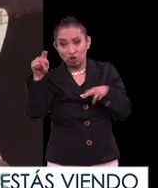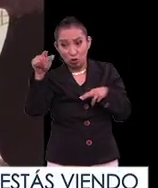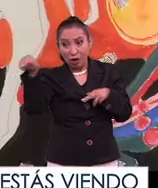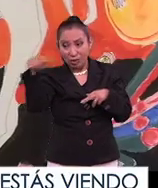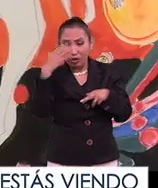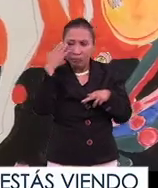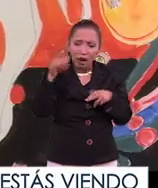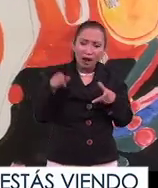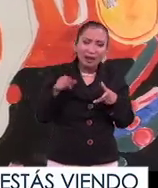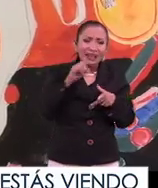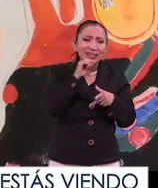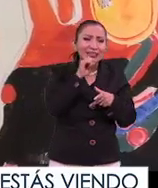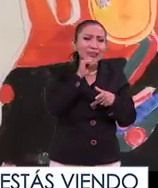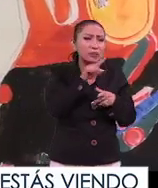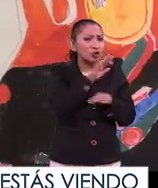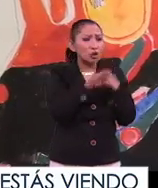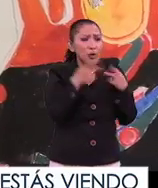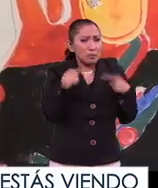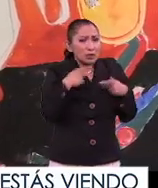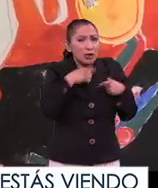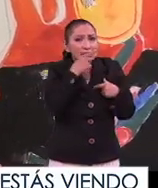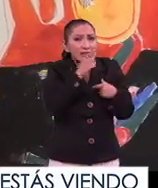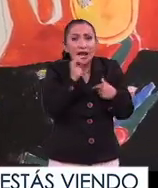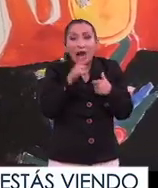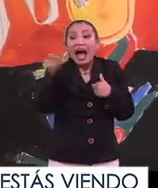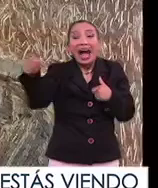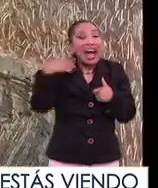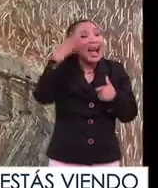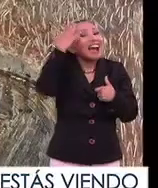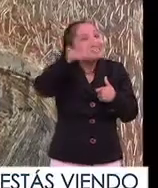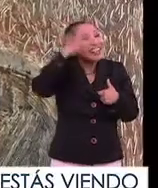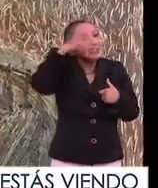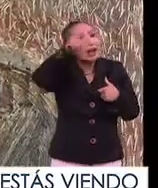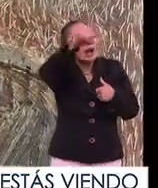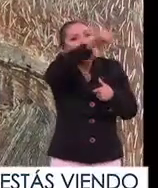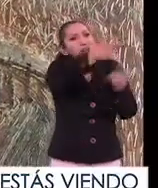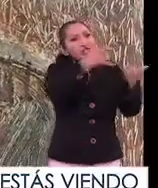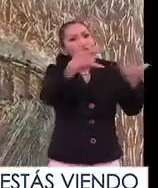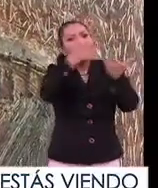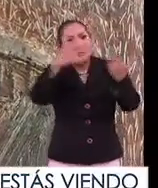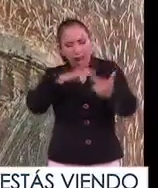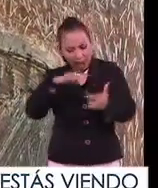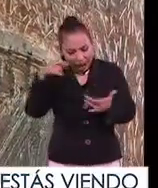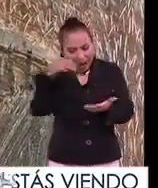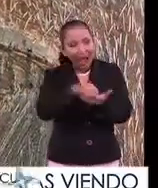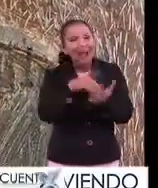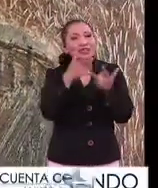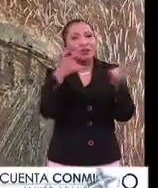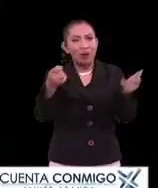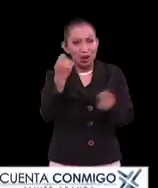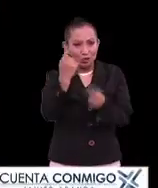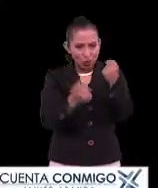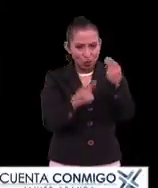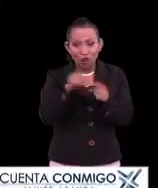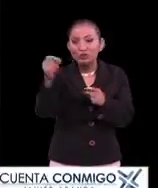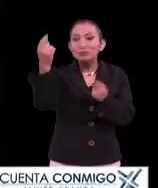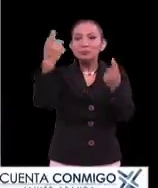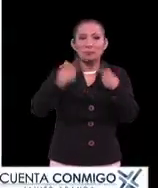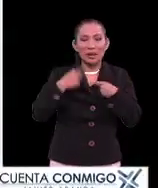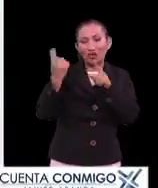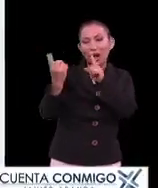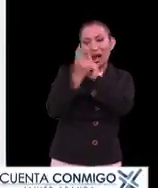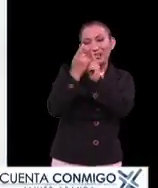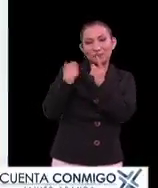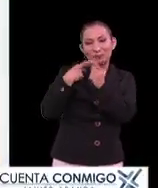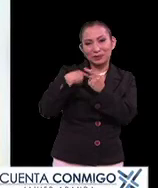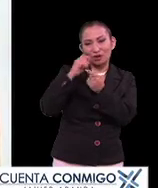Toledo, donde además todo el mundo tiene que decir algo del maestro Toledo. O sea, hay anécdotas también. Hay anécdotas que cuentan los